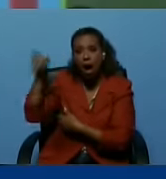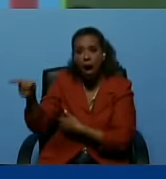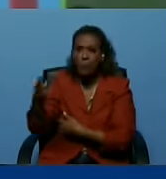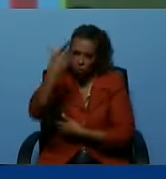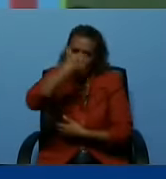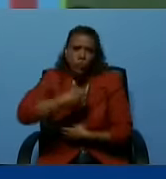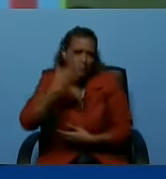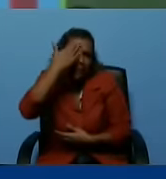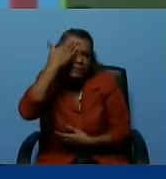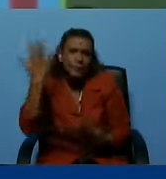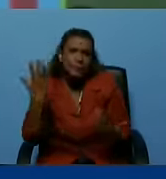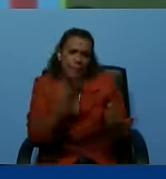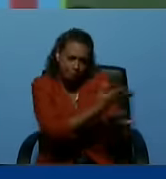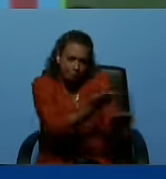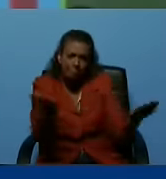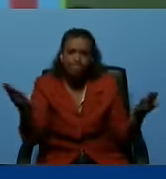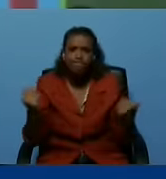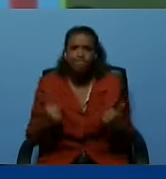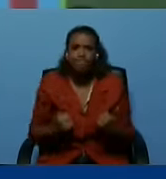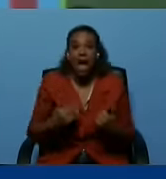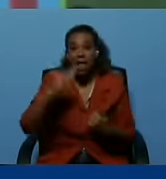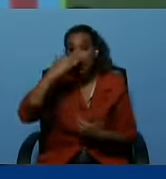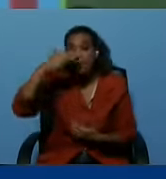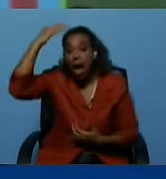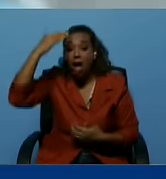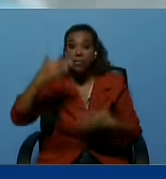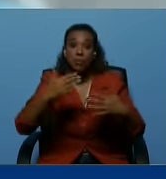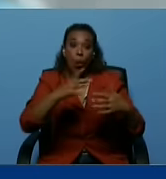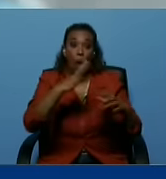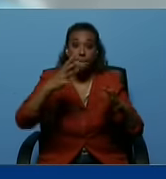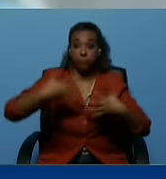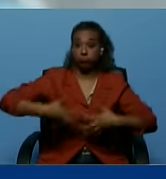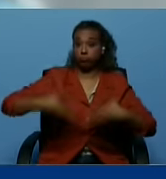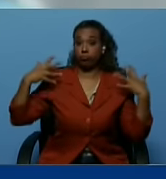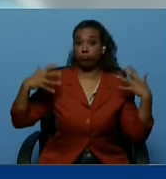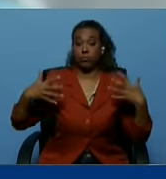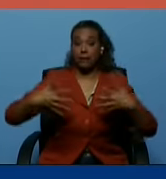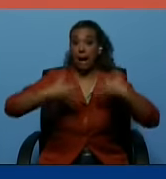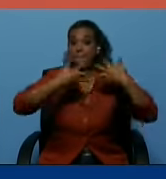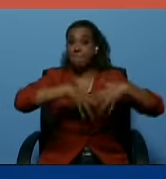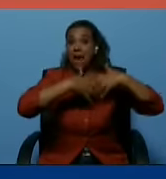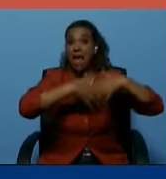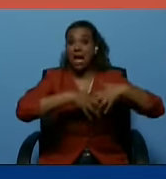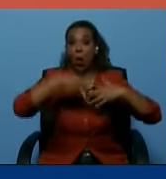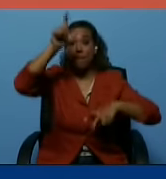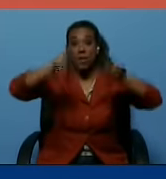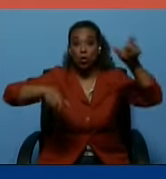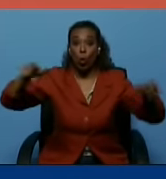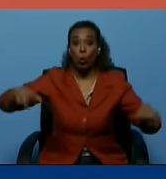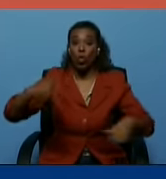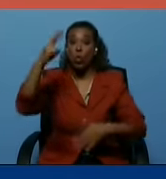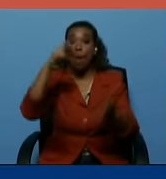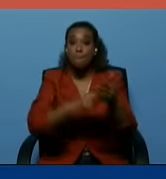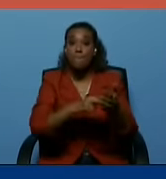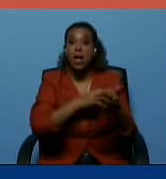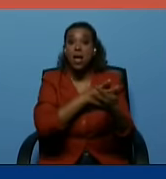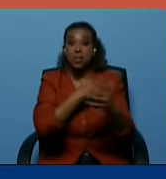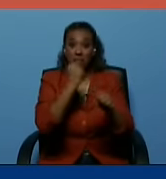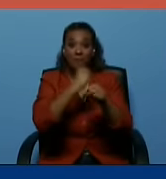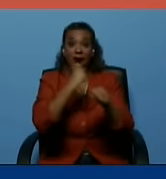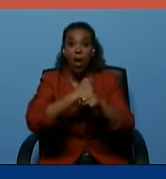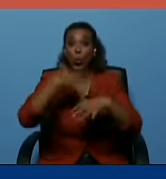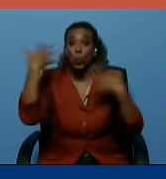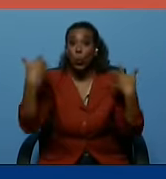sé, que hasta grandes empresarios que tienen 1,000, 2,000 trabajadores, también conozco